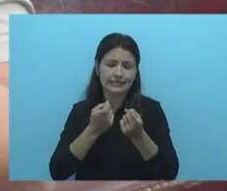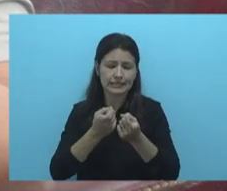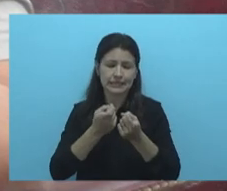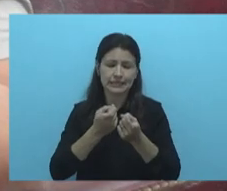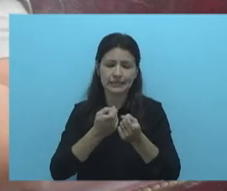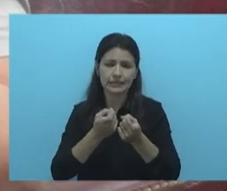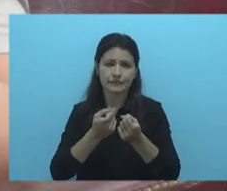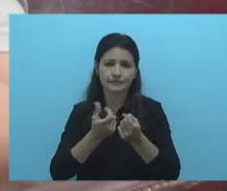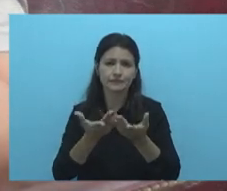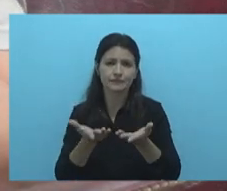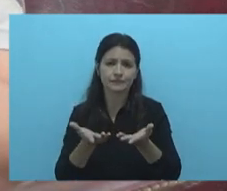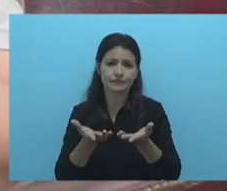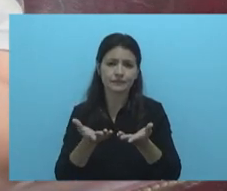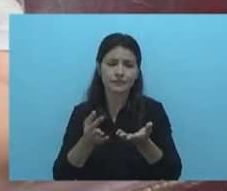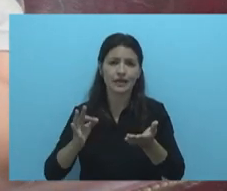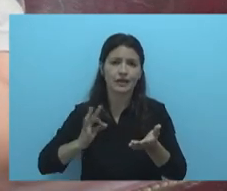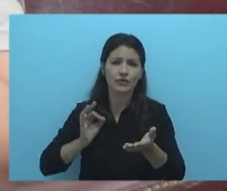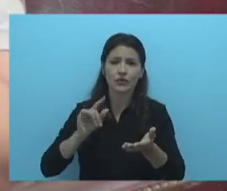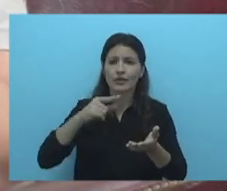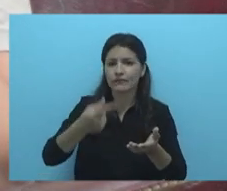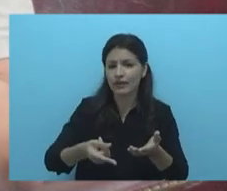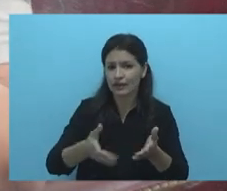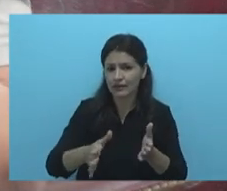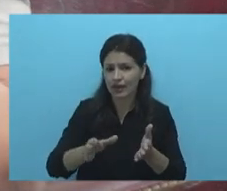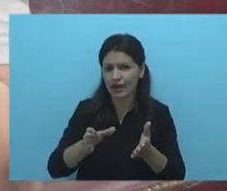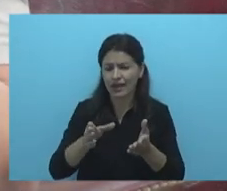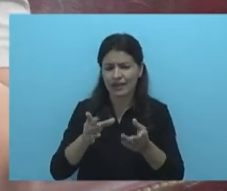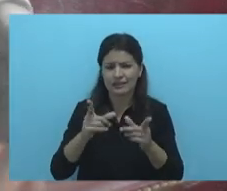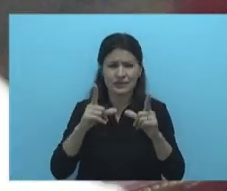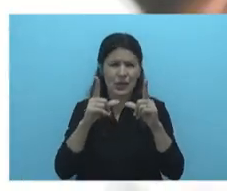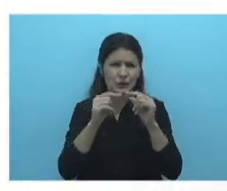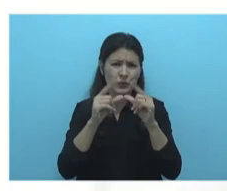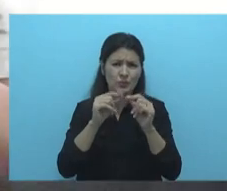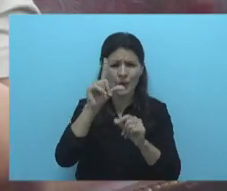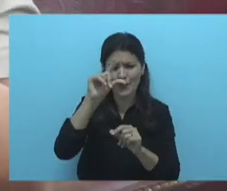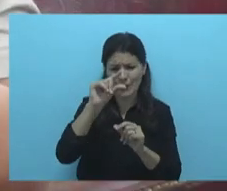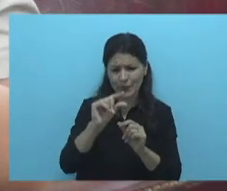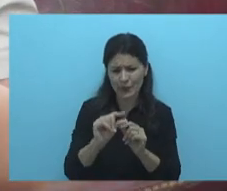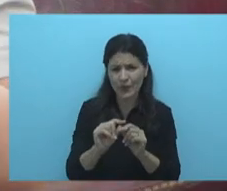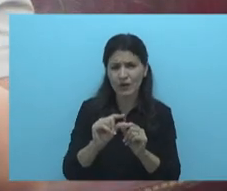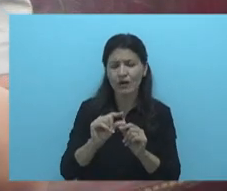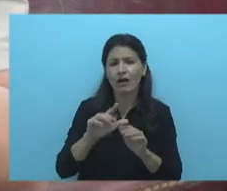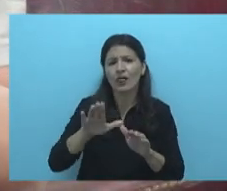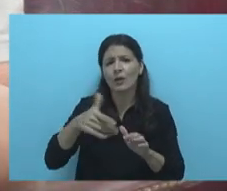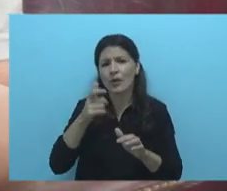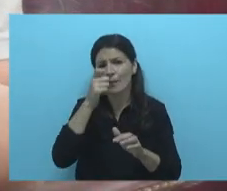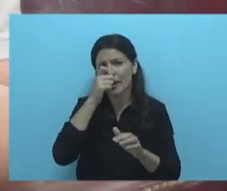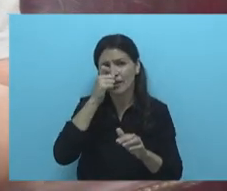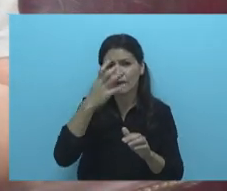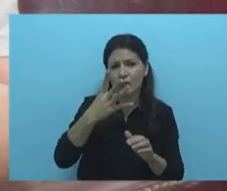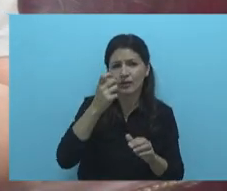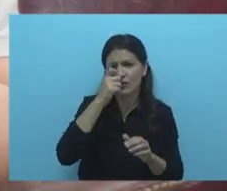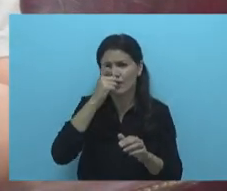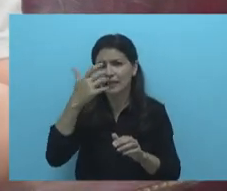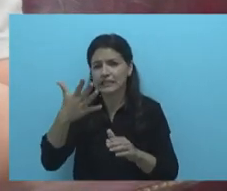caso del ejercicio 2023 tienen montos irrisorios, y después 2024 y 2025, tratándose de